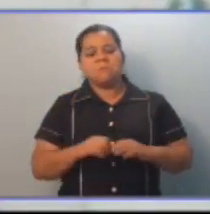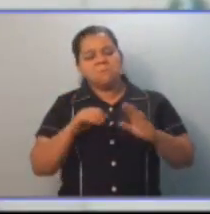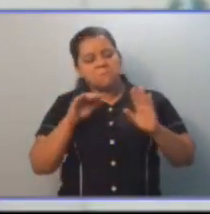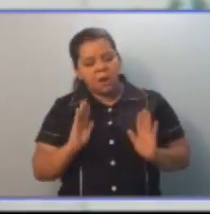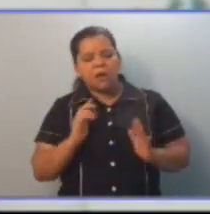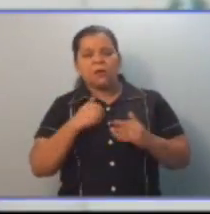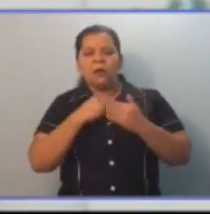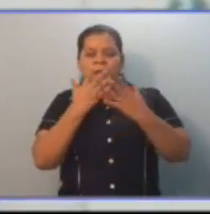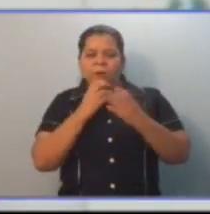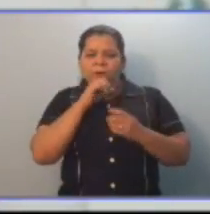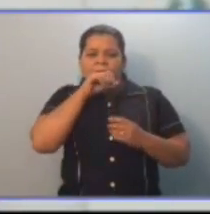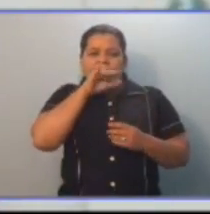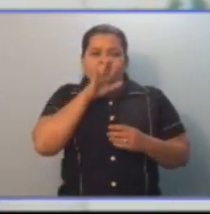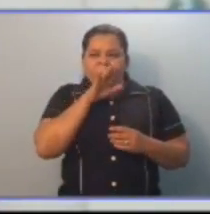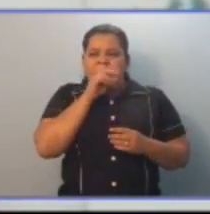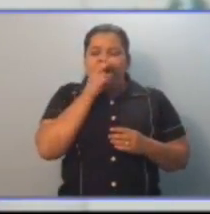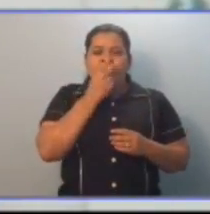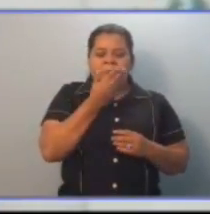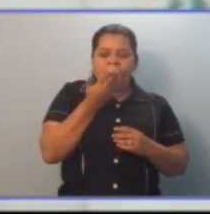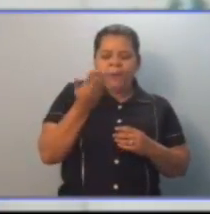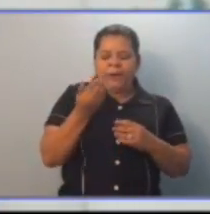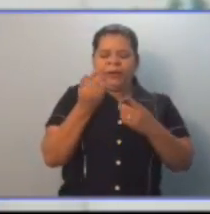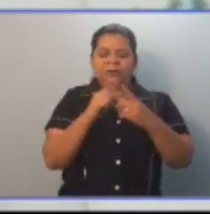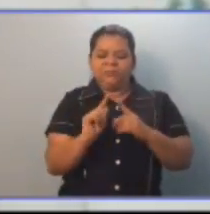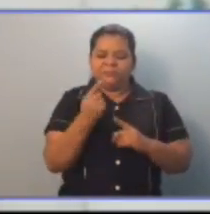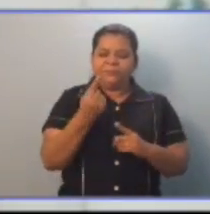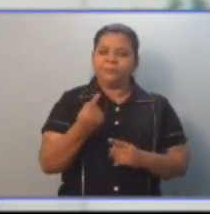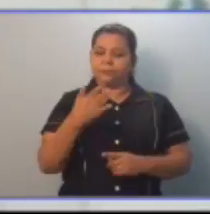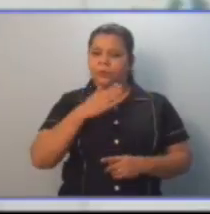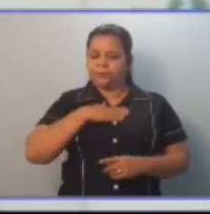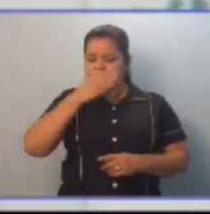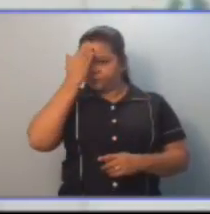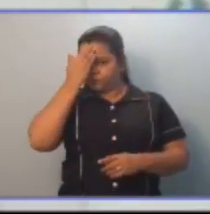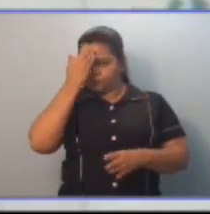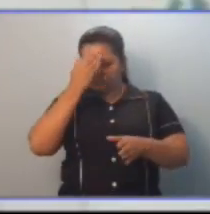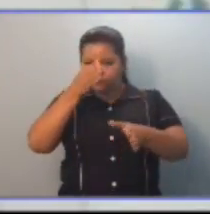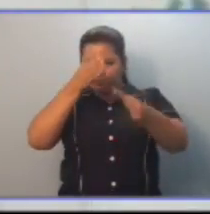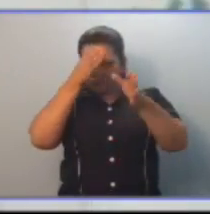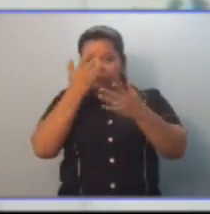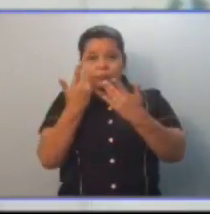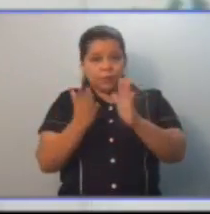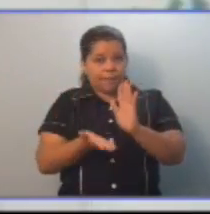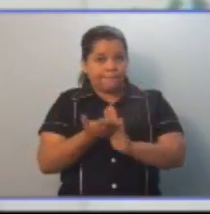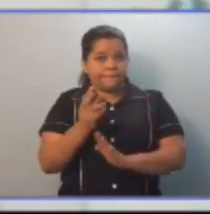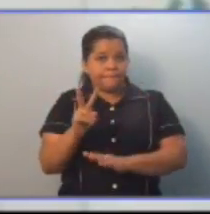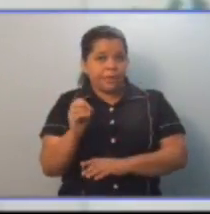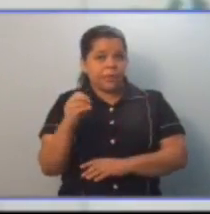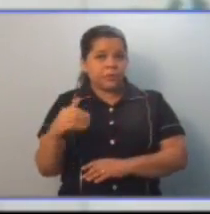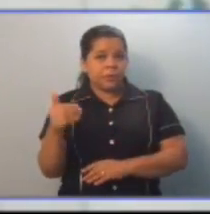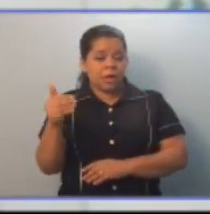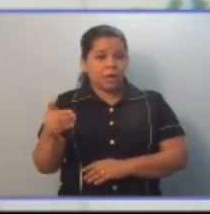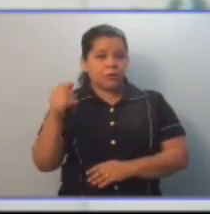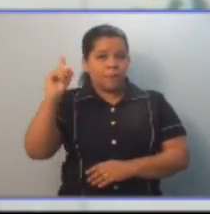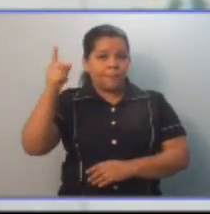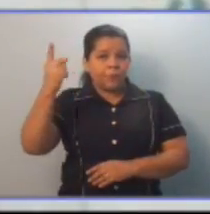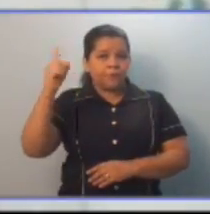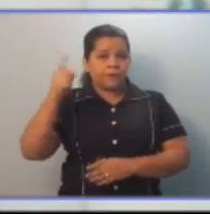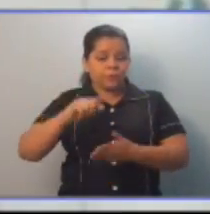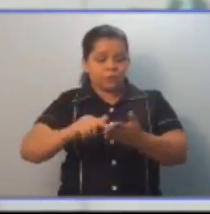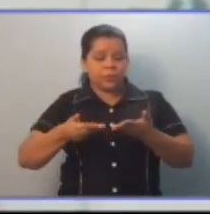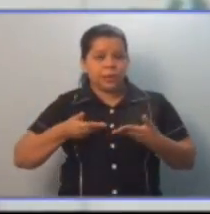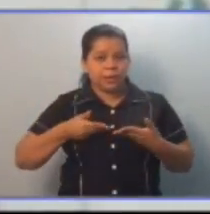vez resaltar 2 aspectos. Por un lado, lo académico. Tengo más de 20 años de ser profesor de Derecho Procesal, Procesal